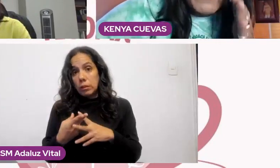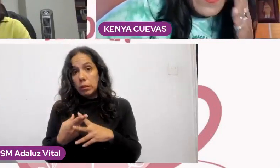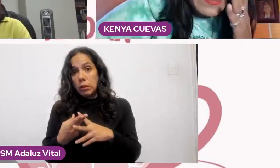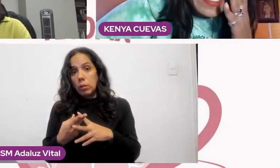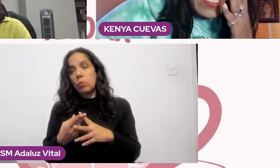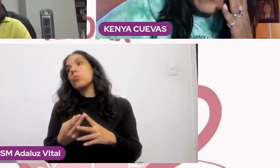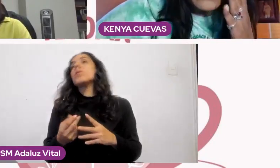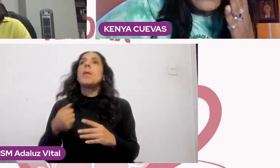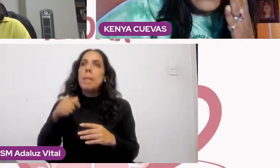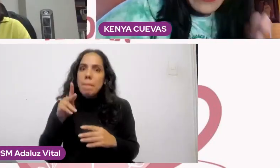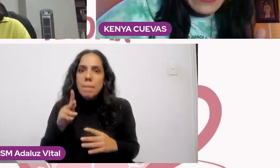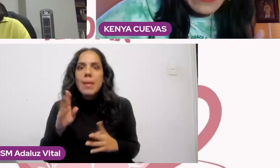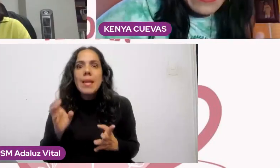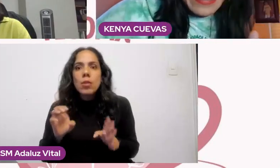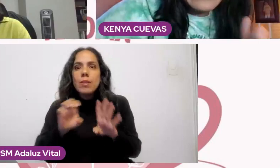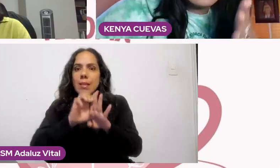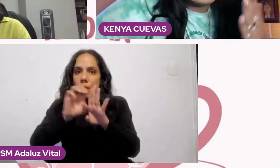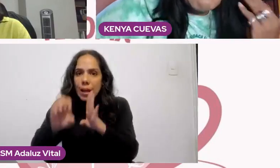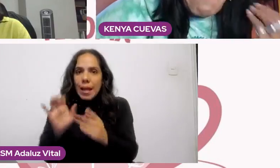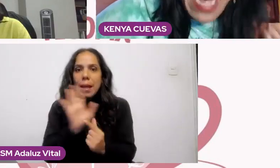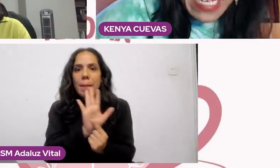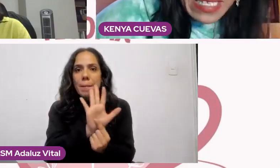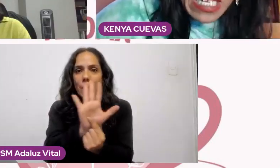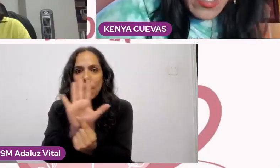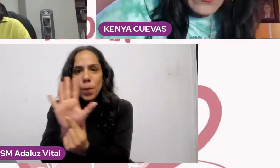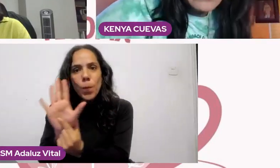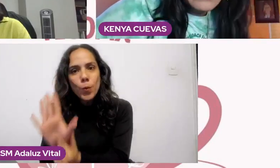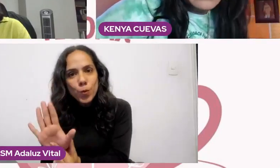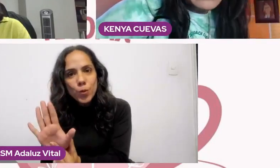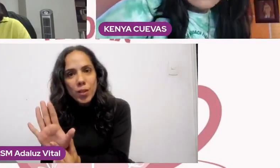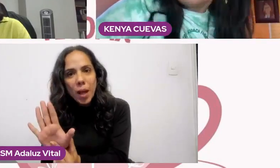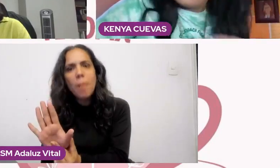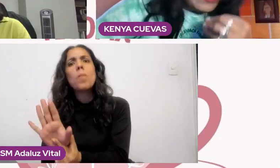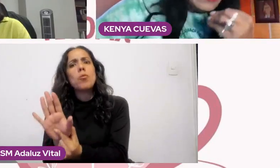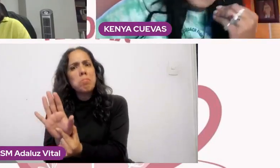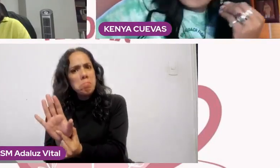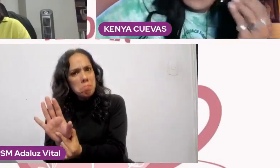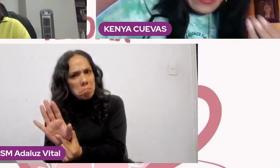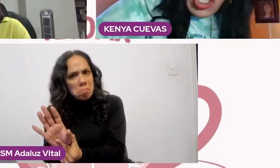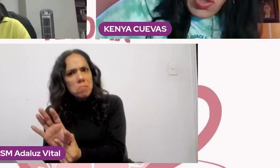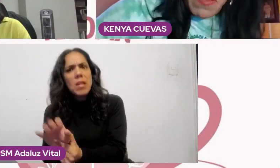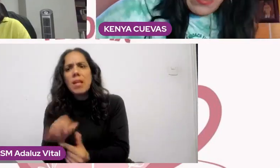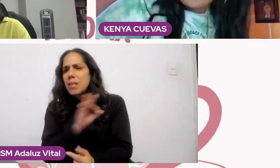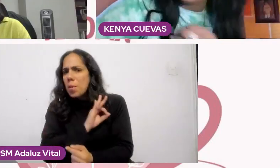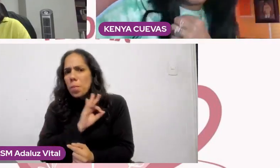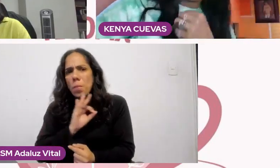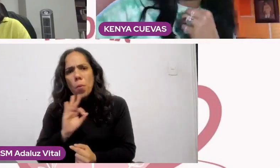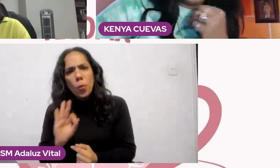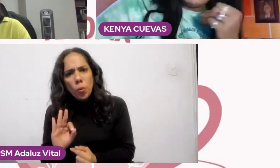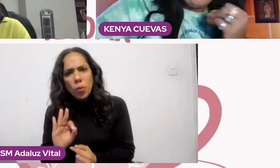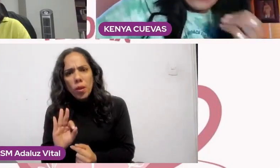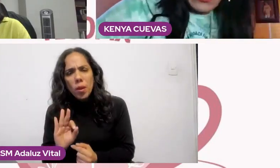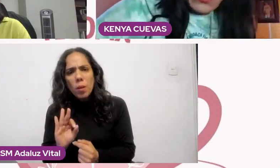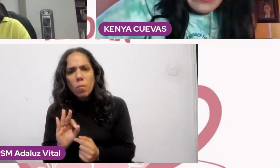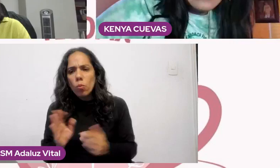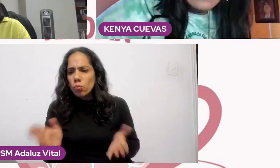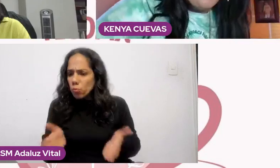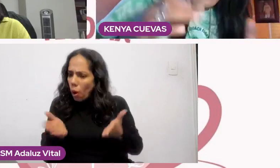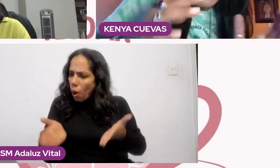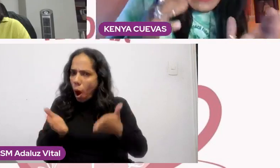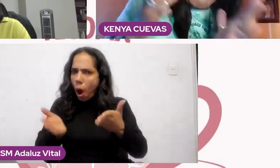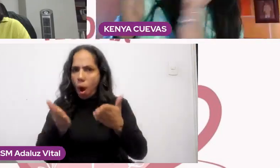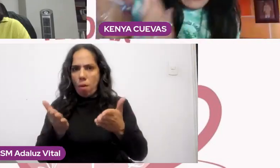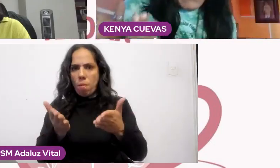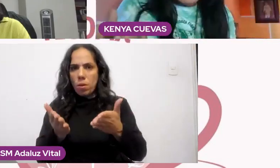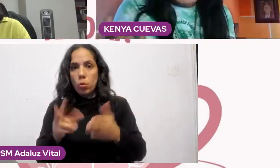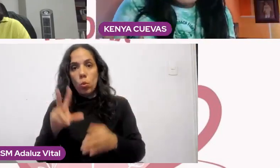sí se puede reconocer identidad, ser empático, sin violentar derechos humanos, pero tampoco a las personas,